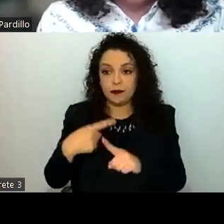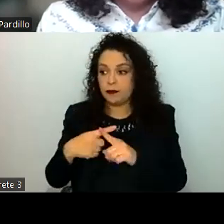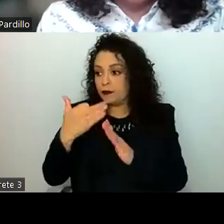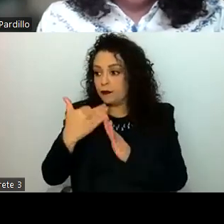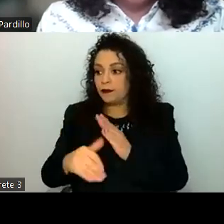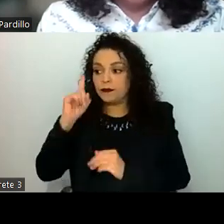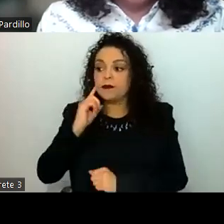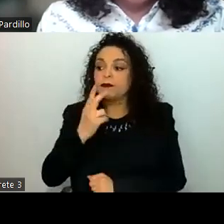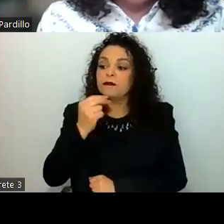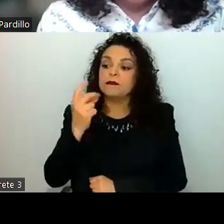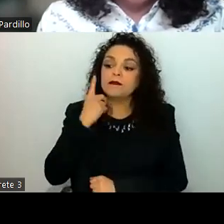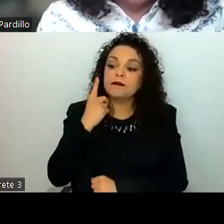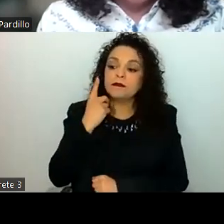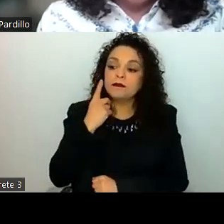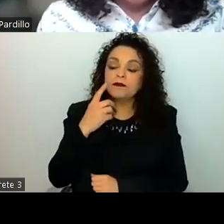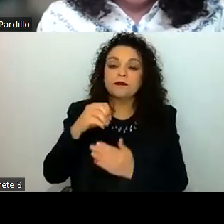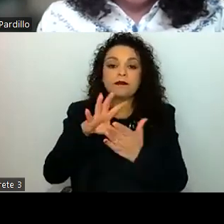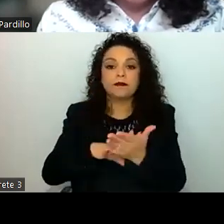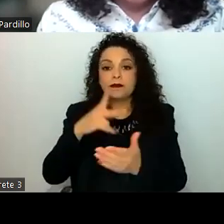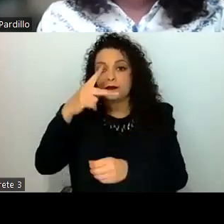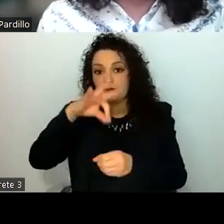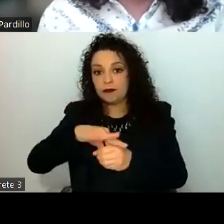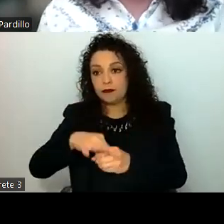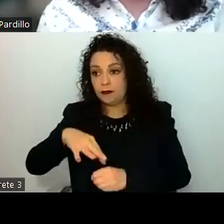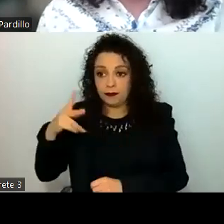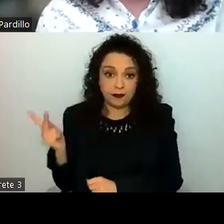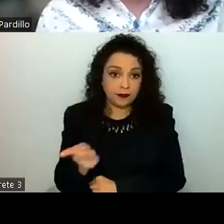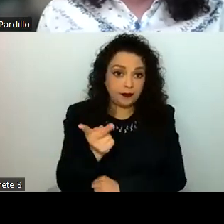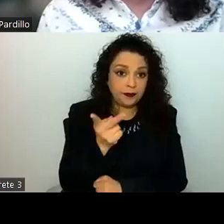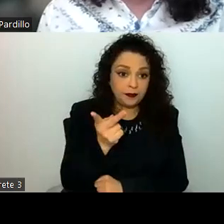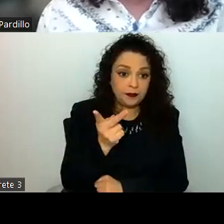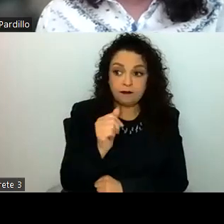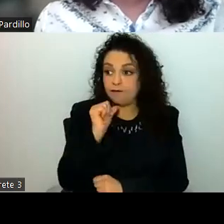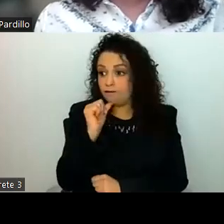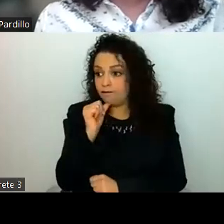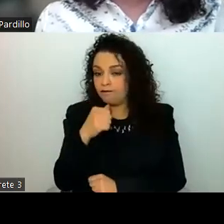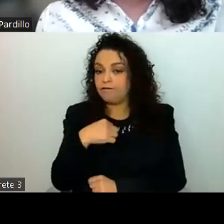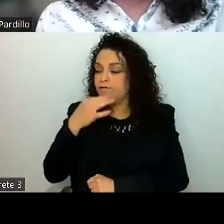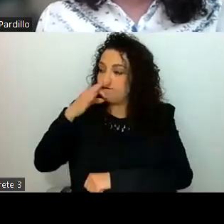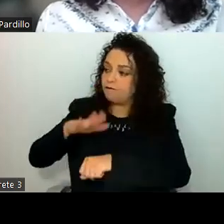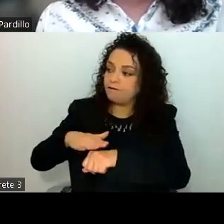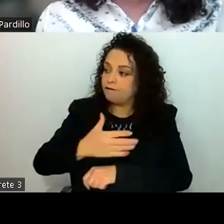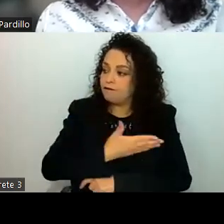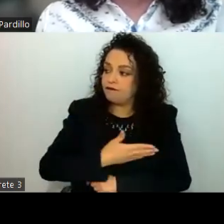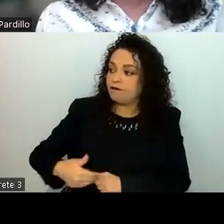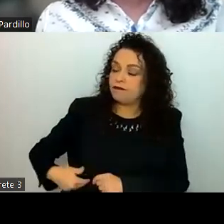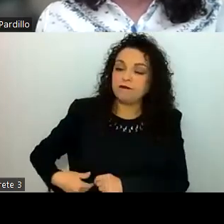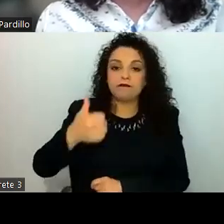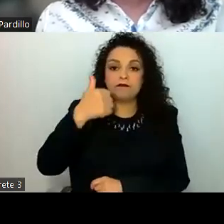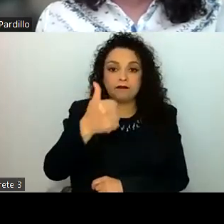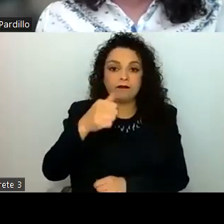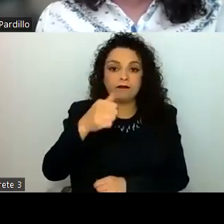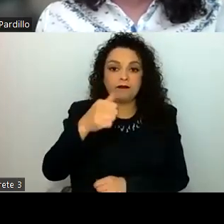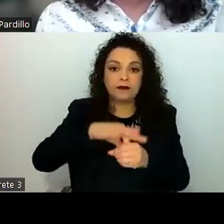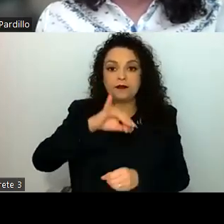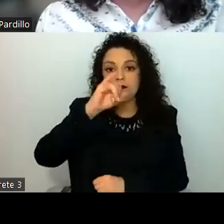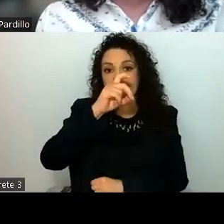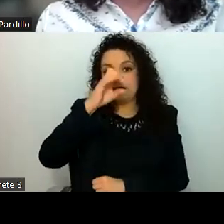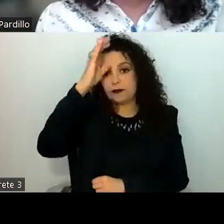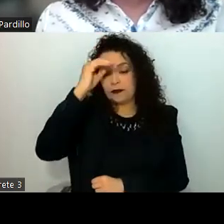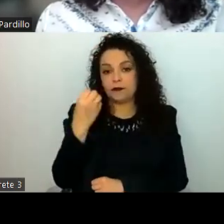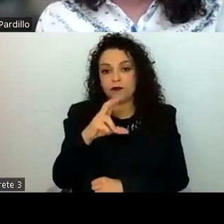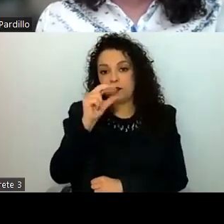o diputada de emitir su voto? Le informo, diputado presidente, que con 6 votos a favor, 0 votos en contra y